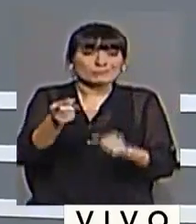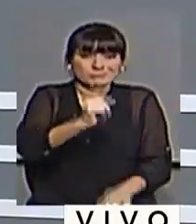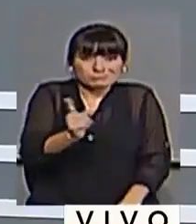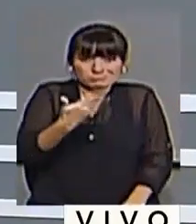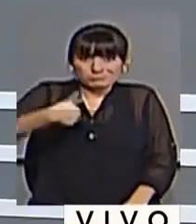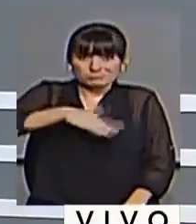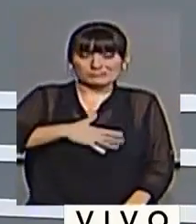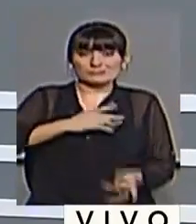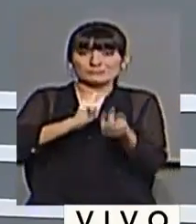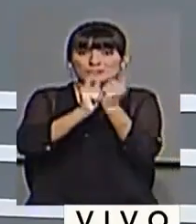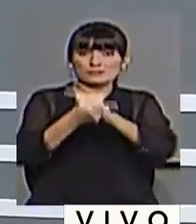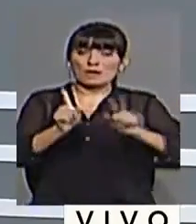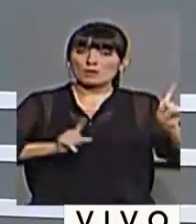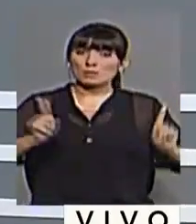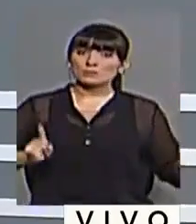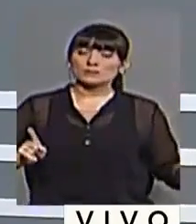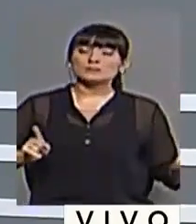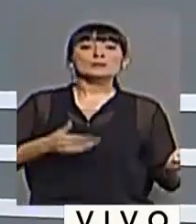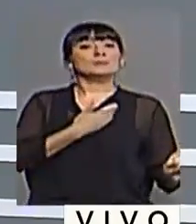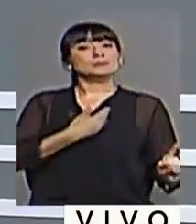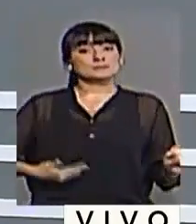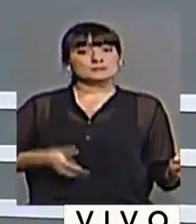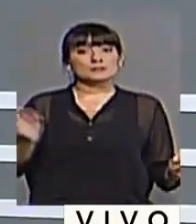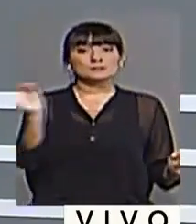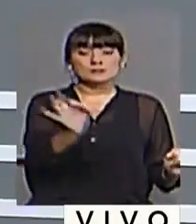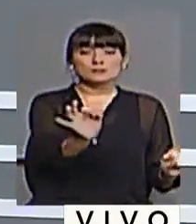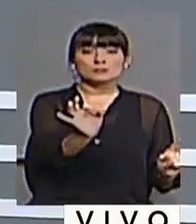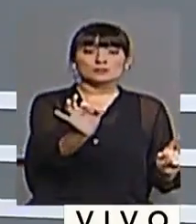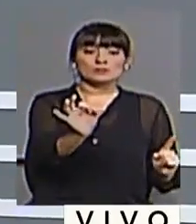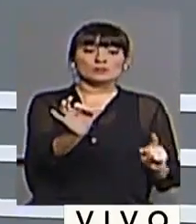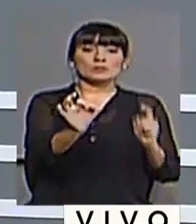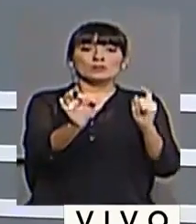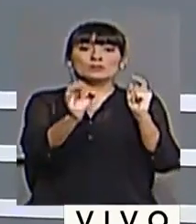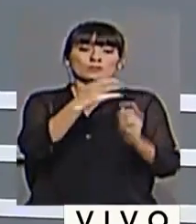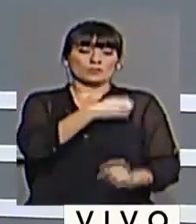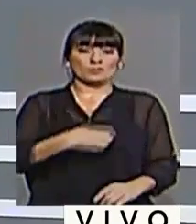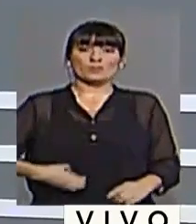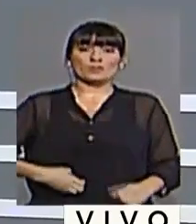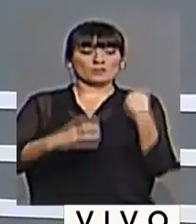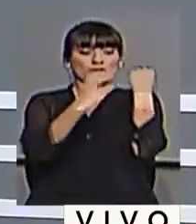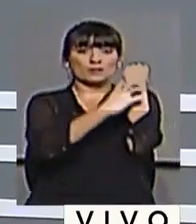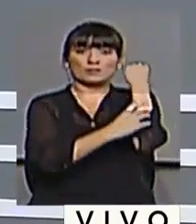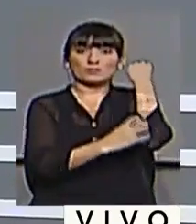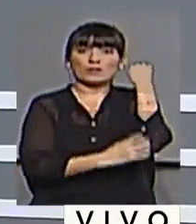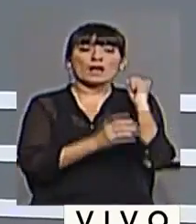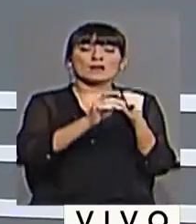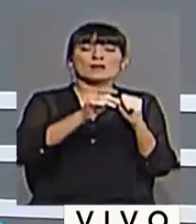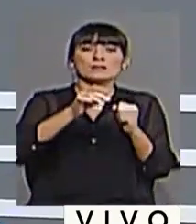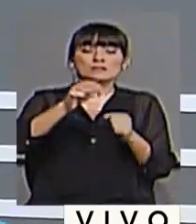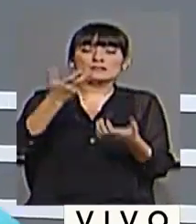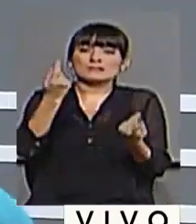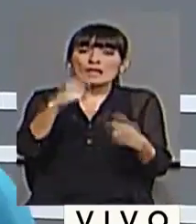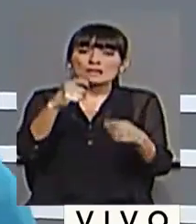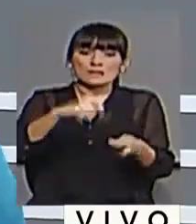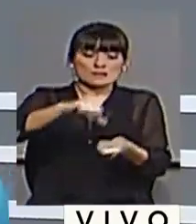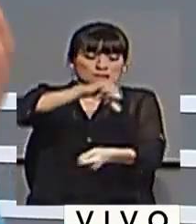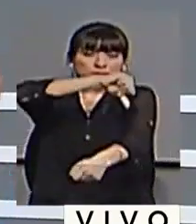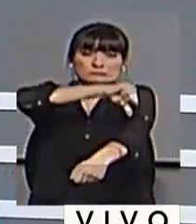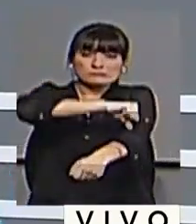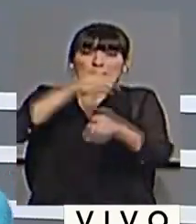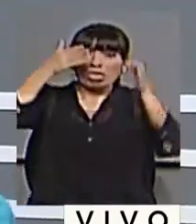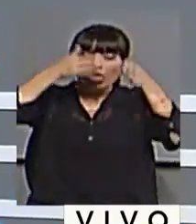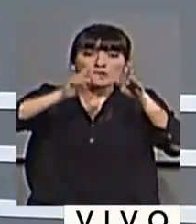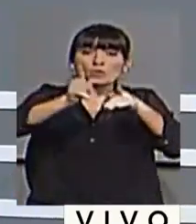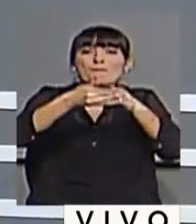la presidenta dijo, elección de gobernadores regionales, descentralización, vamos a resolver eso ahora. En las